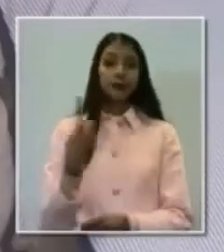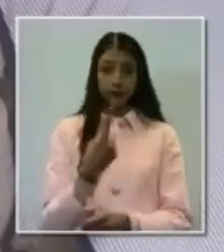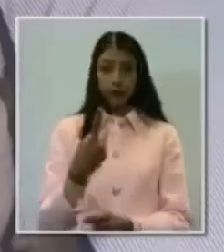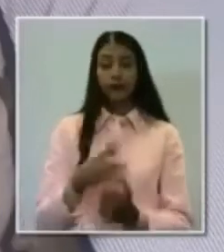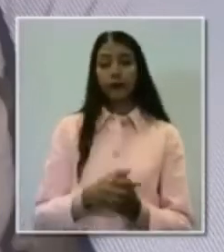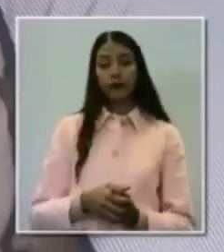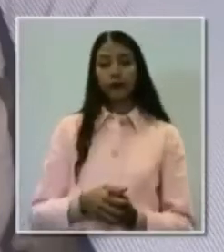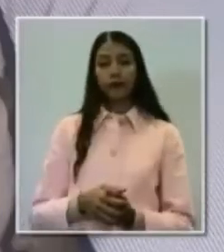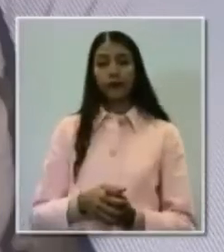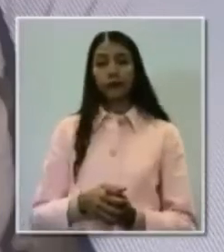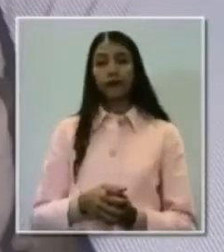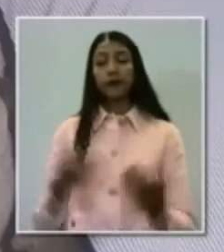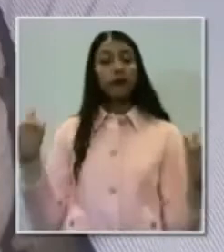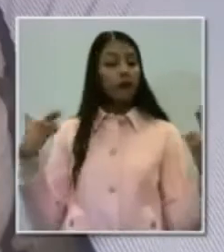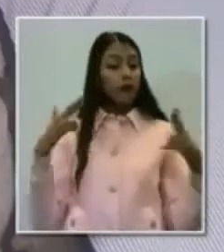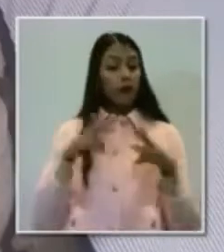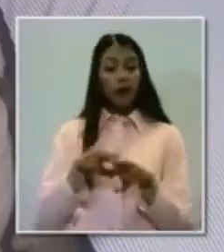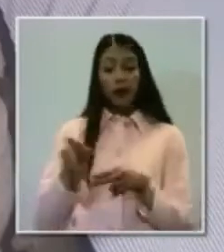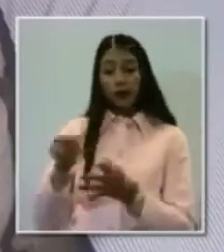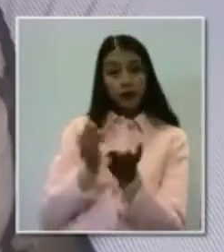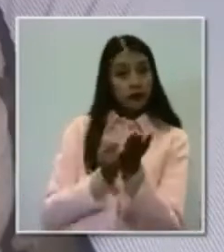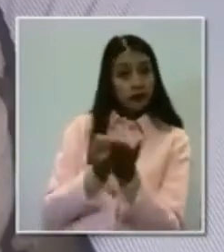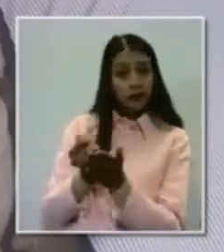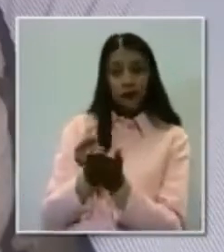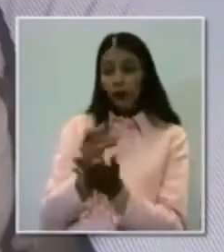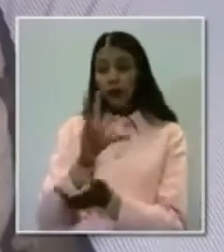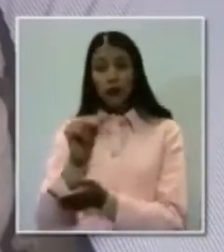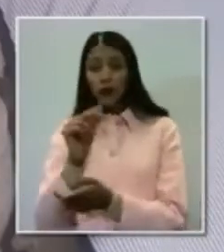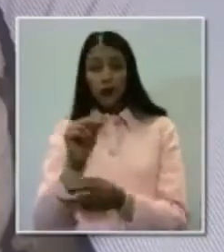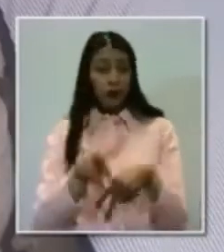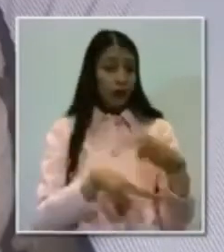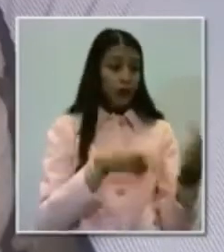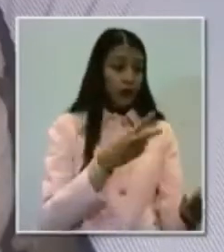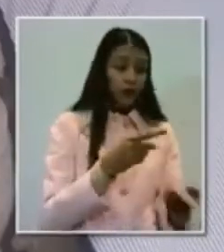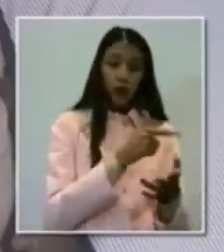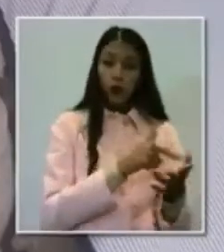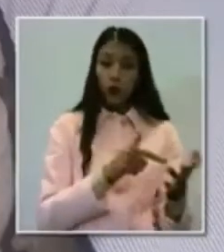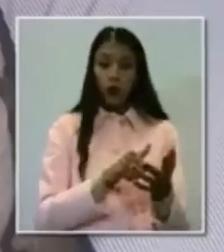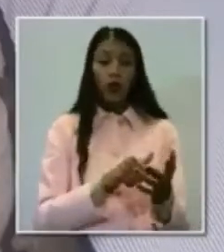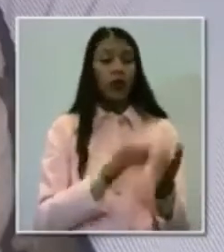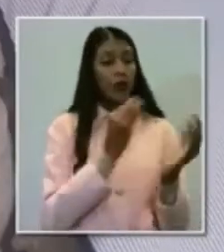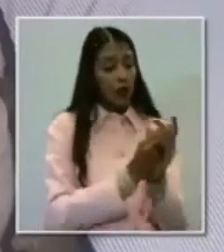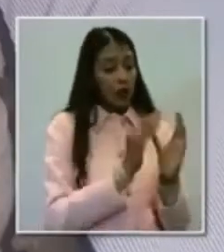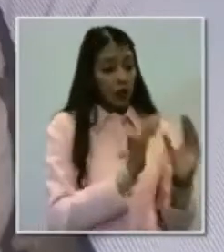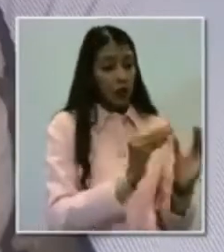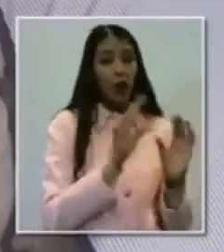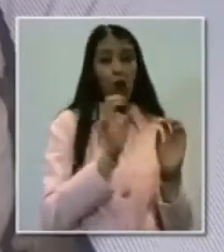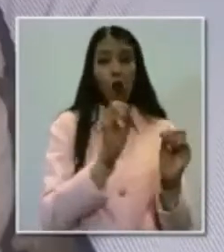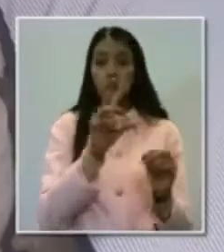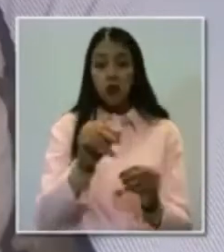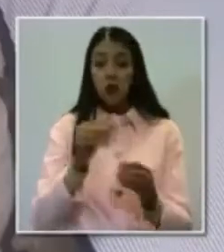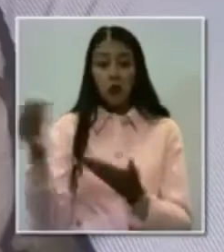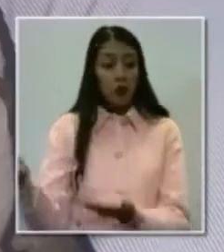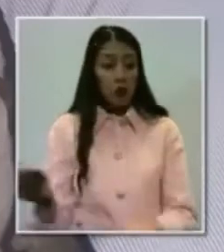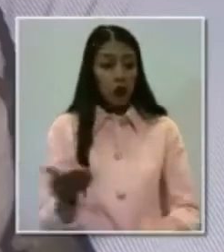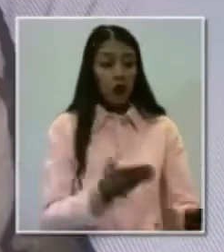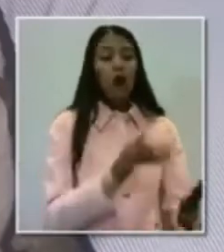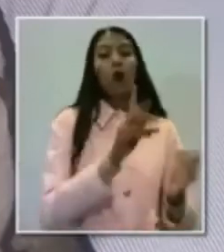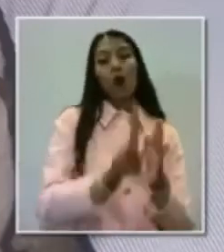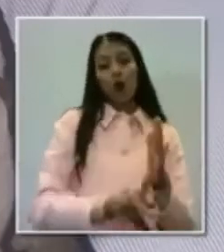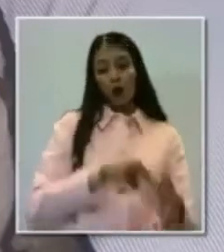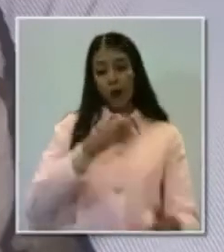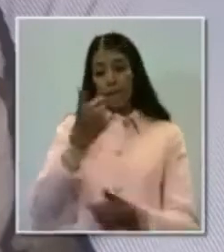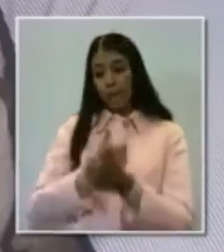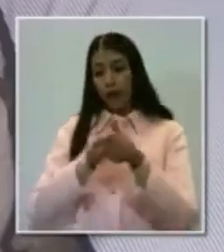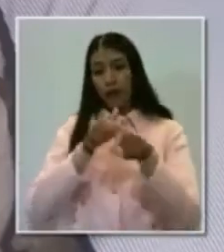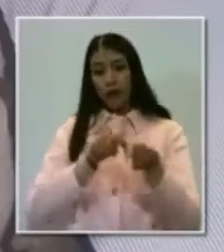Porque de tal manera que si el maestro decide no irse a cubrir esos espacios o no es recibido, pues tendrá que volver a participar en la